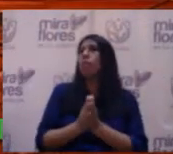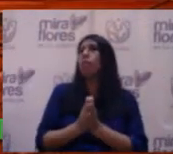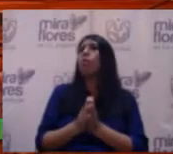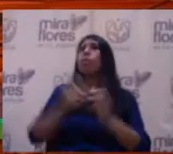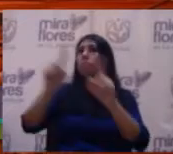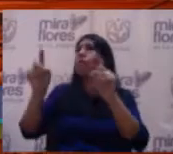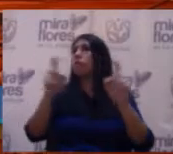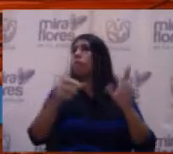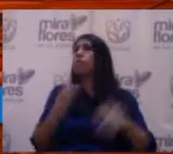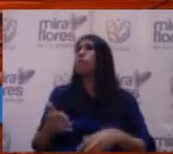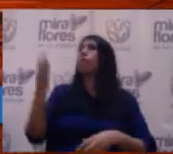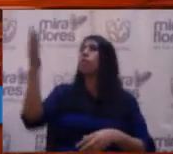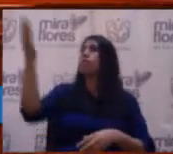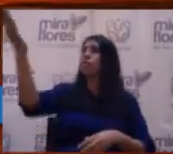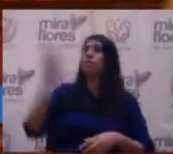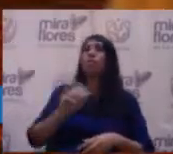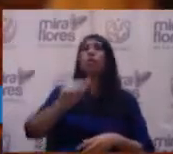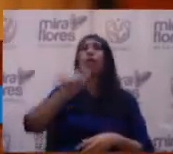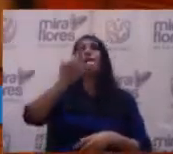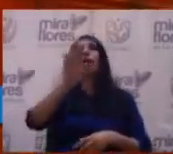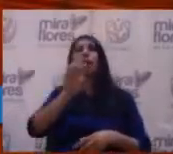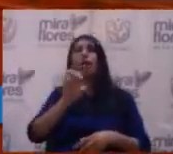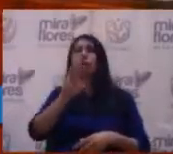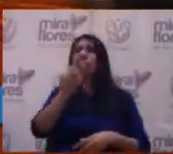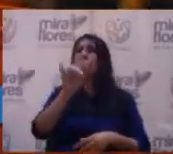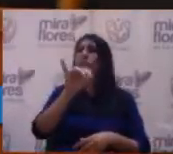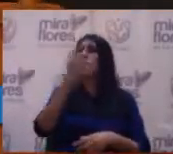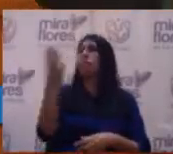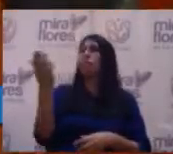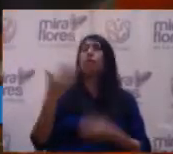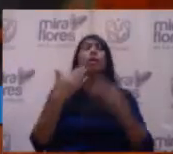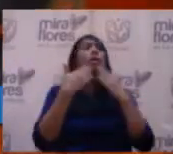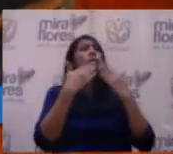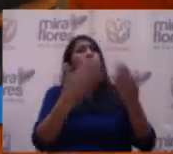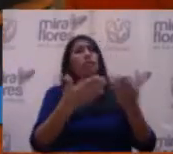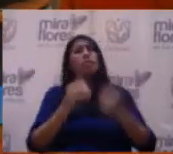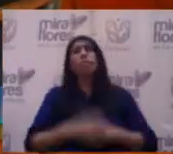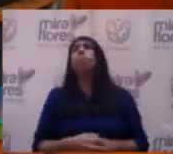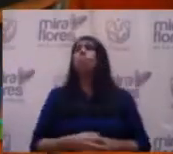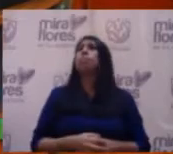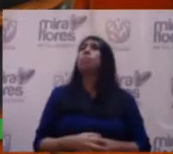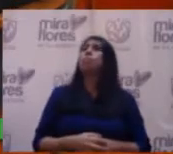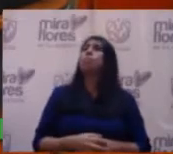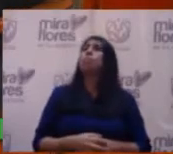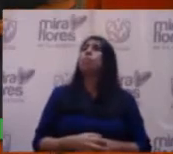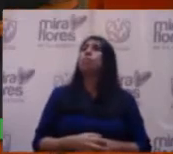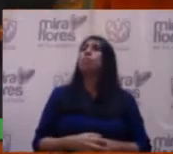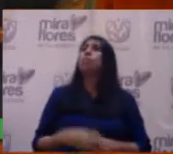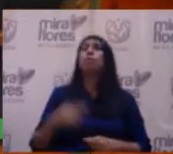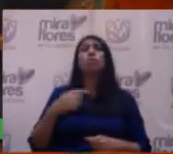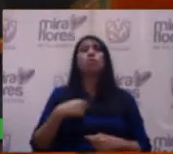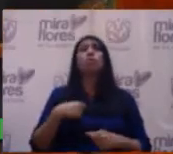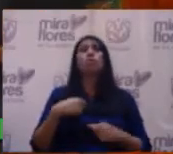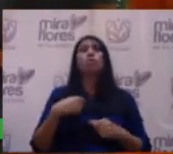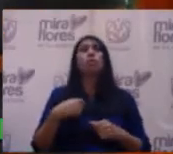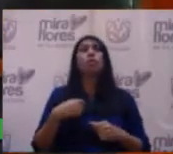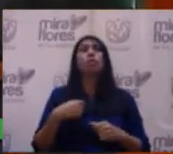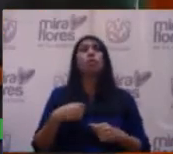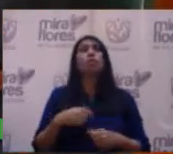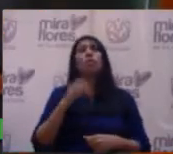al señor Tuesta. Señor D'Albertis, tiene usted el uso de la palabra. Gracias. Comienza el señor Otesta